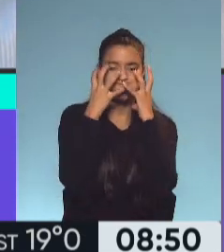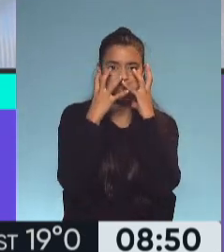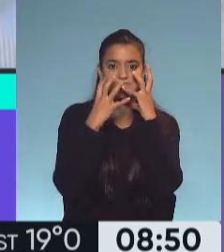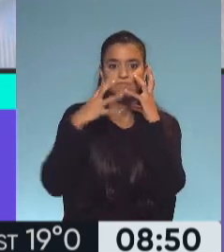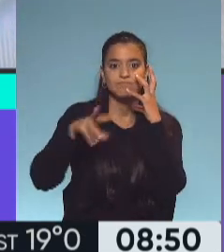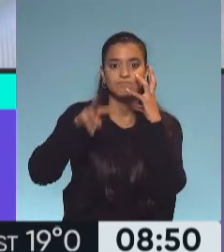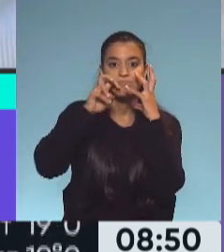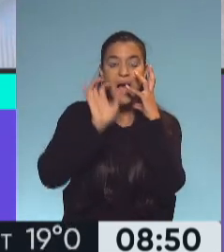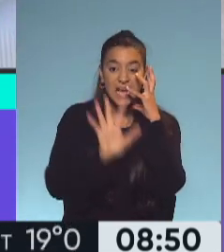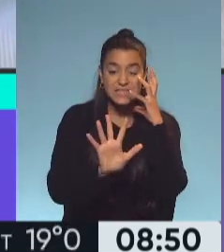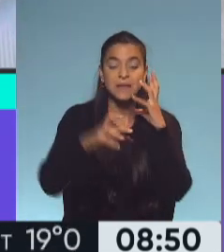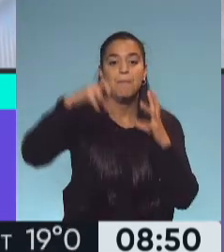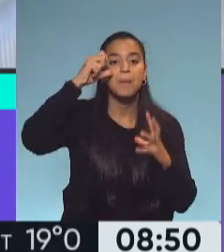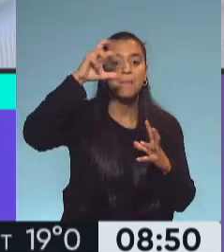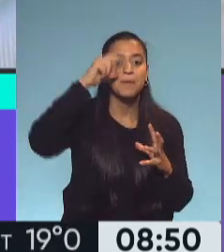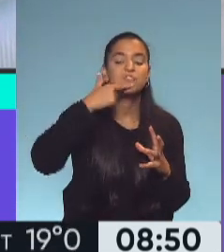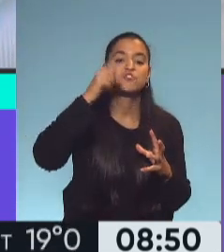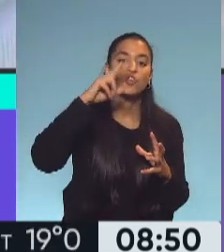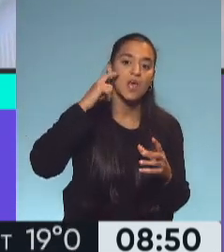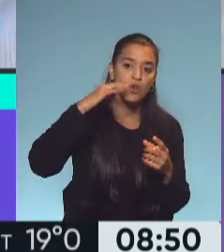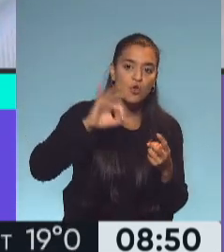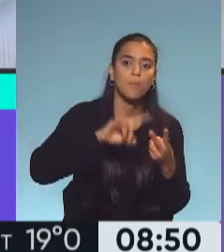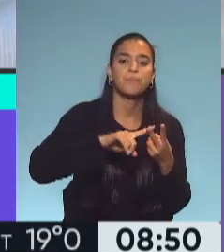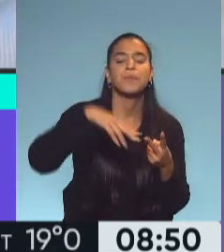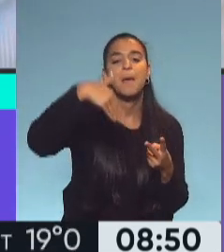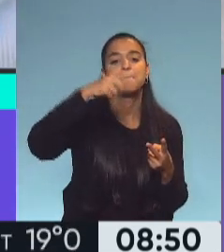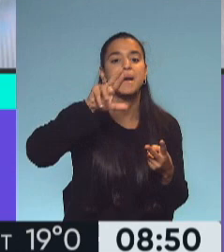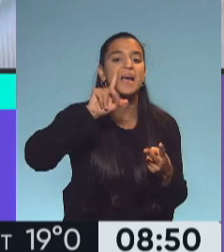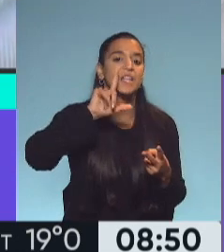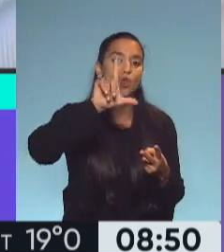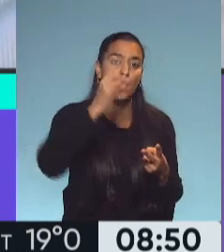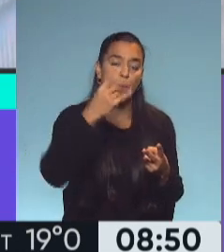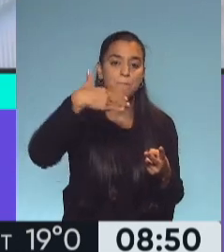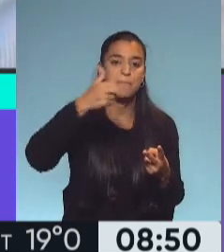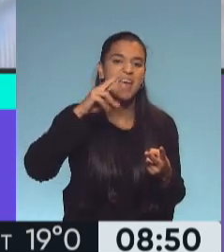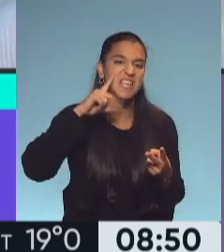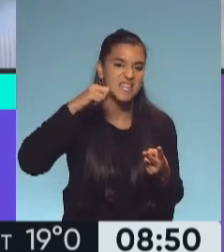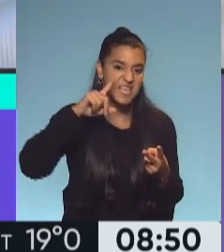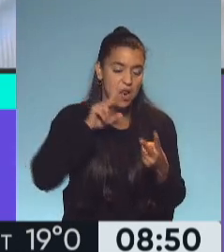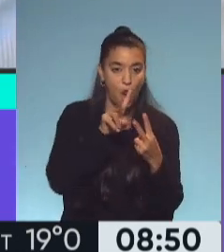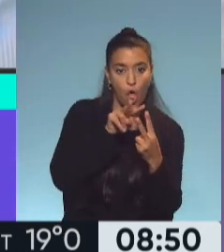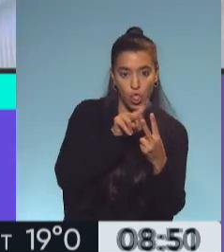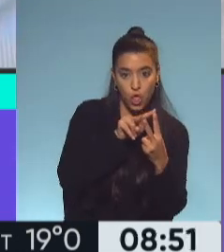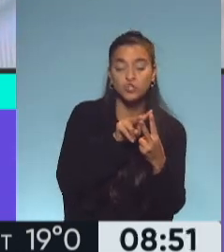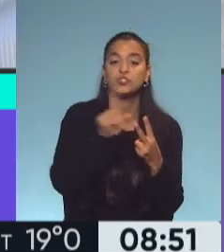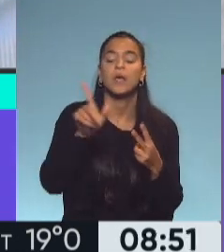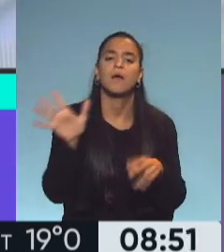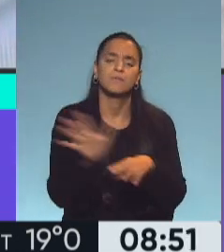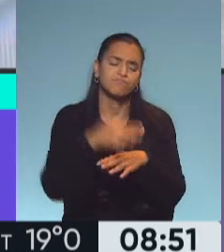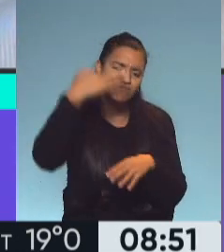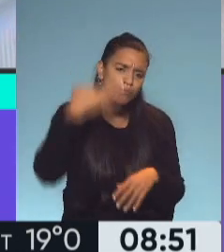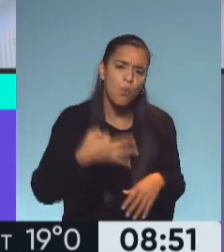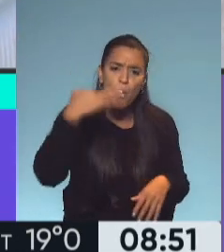Vos hablabas de Pepe Soriano y Marilú Marini. Marilú Marini y Pepe Soriano, para que no se enoje ninguno, ¿quién va primero? Dos artistas de la